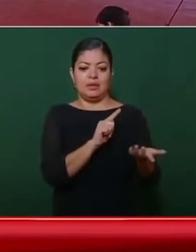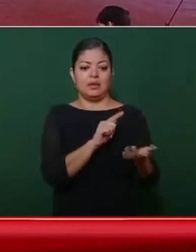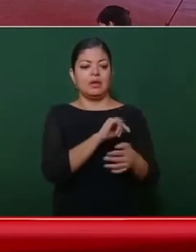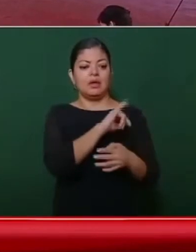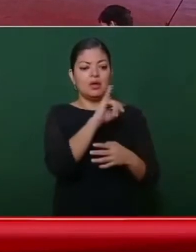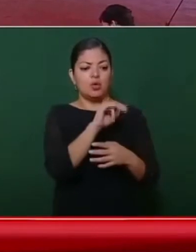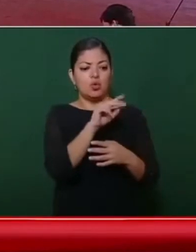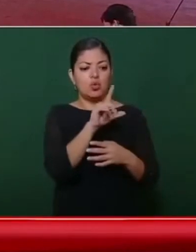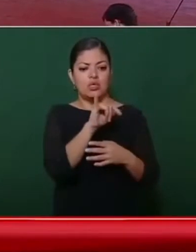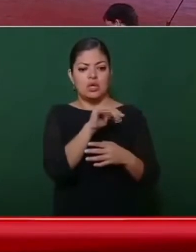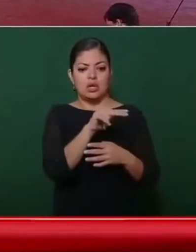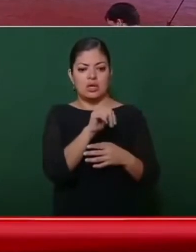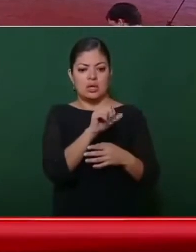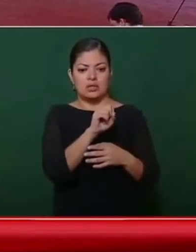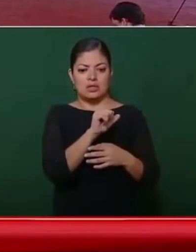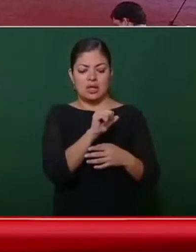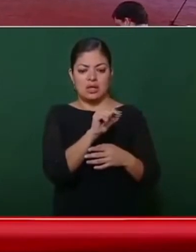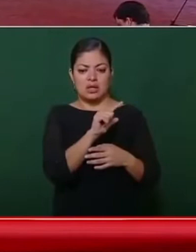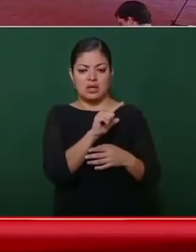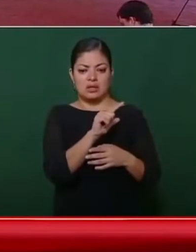Julián Assange,